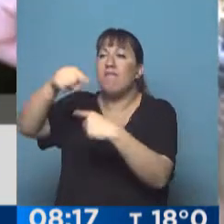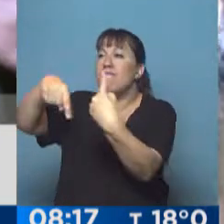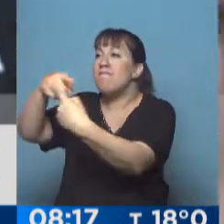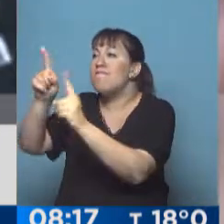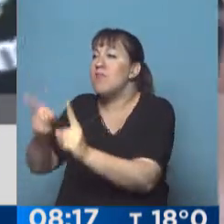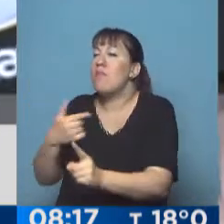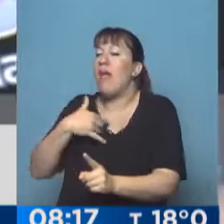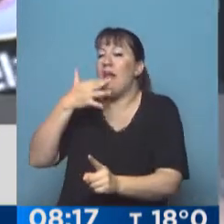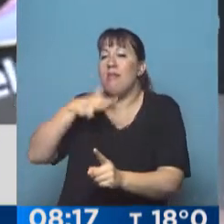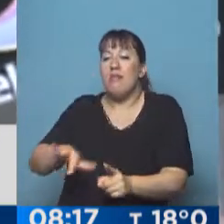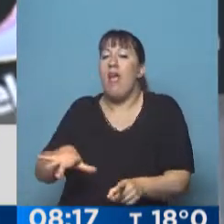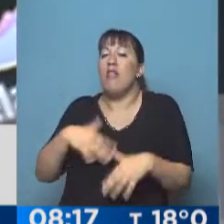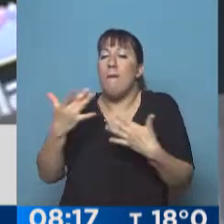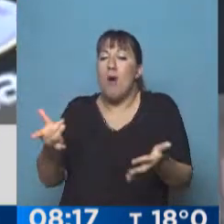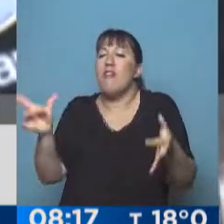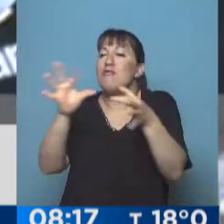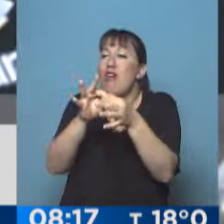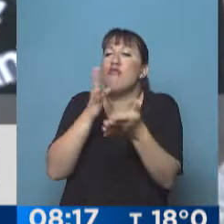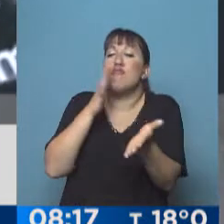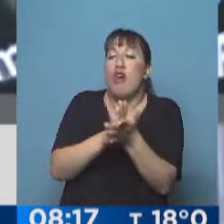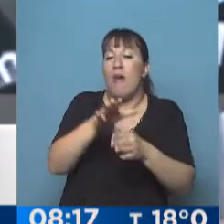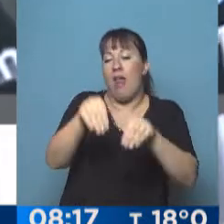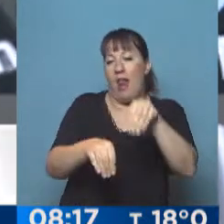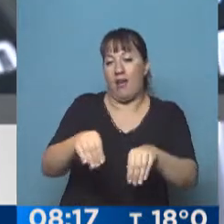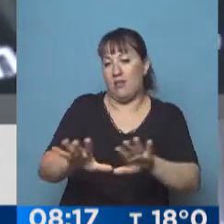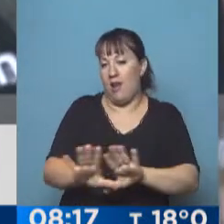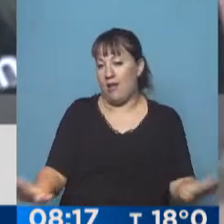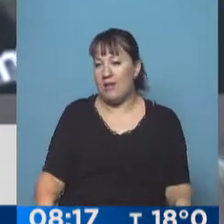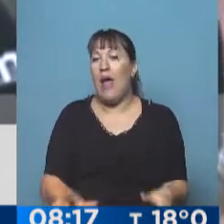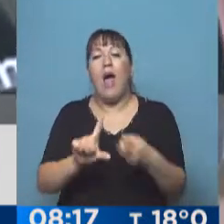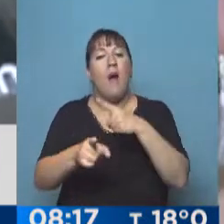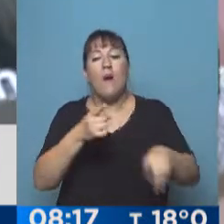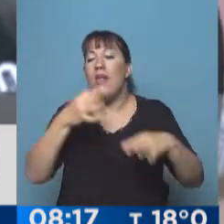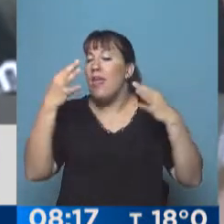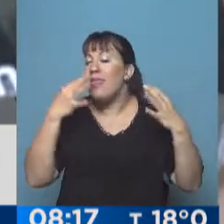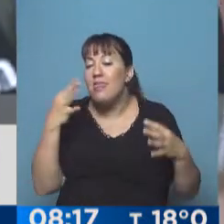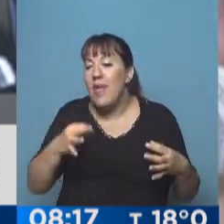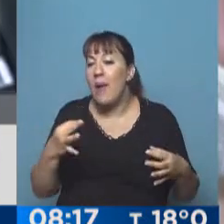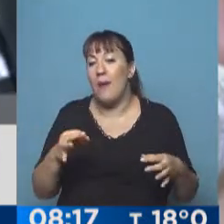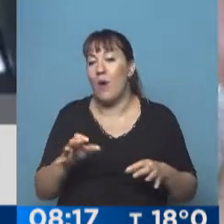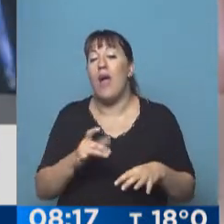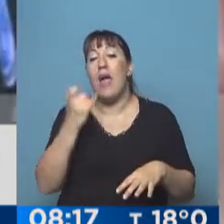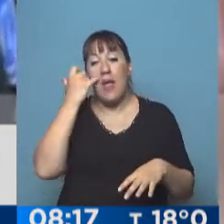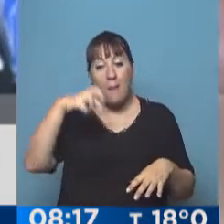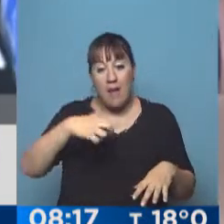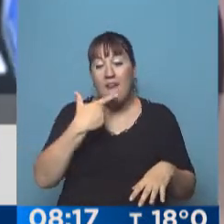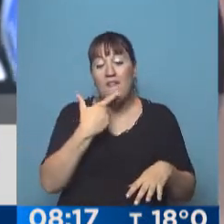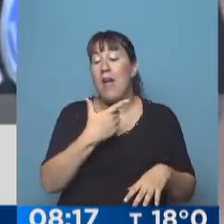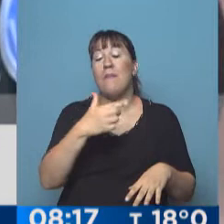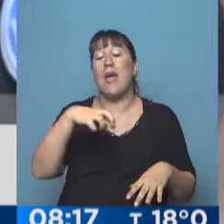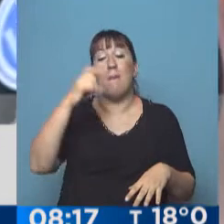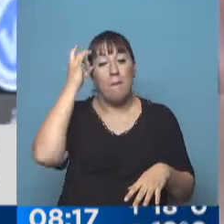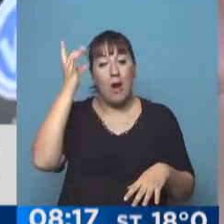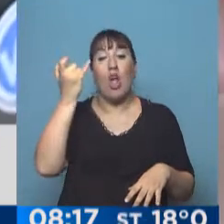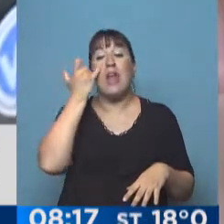fin este pedido de la corte puede hacer peligrar ve la situación acordada que cumplen con ella y que el pp sacó un comunicado en el día de ayer